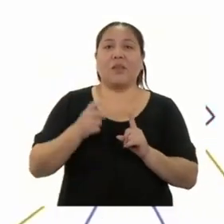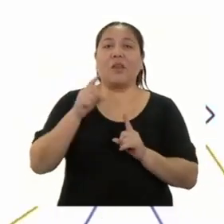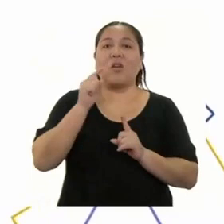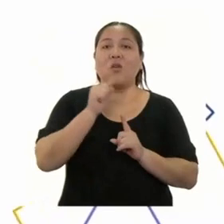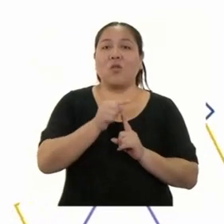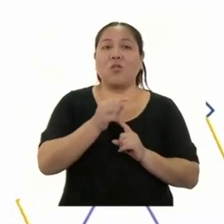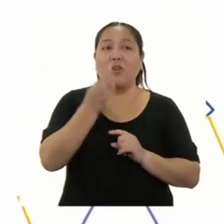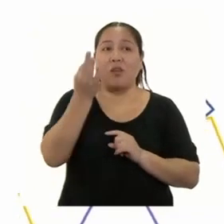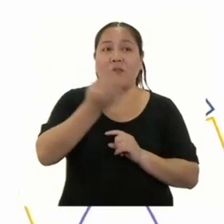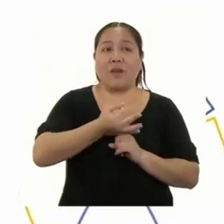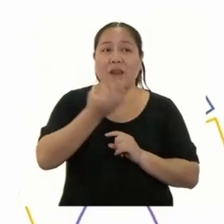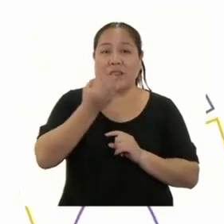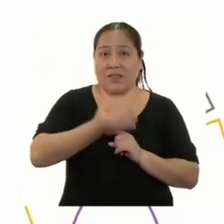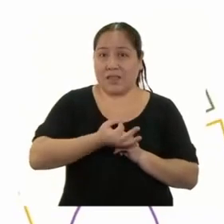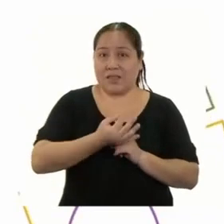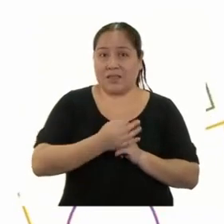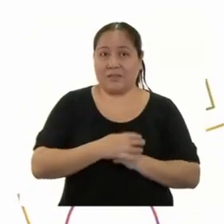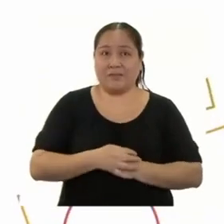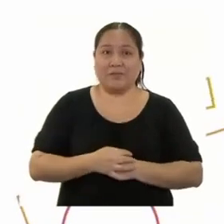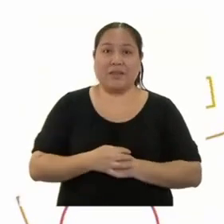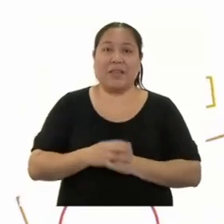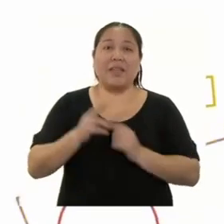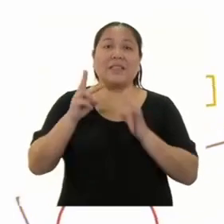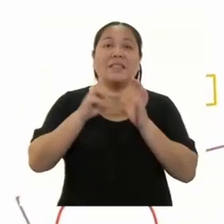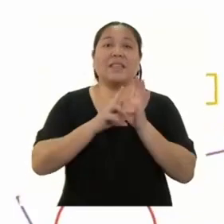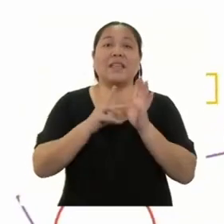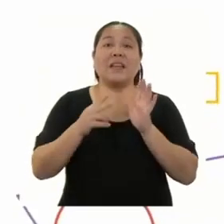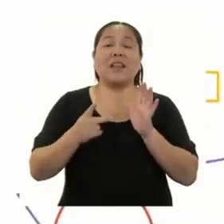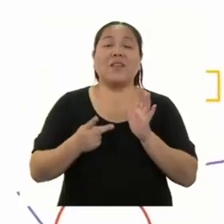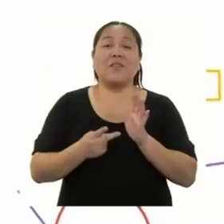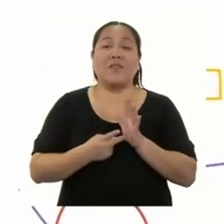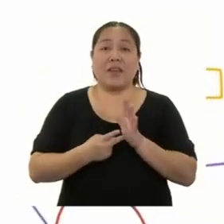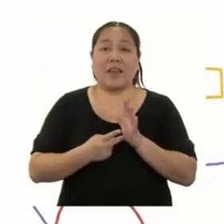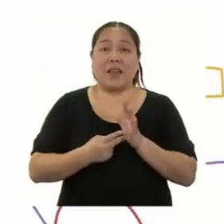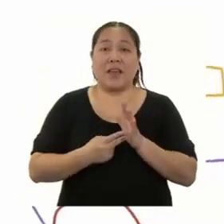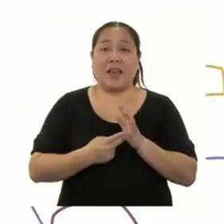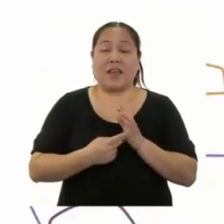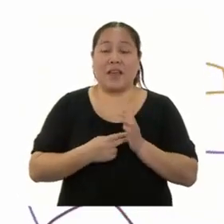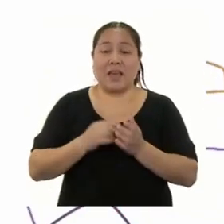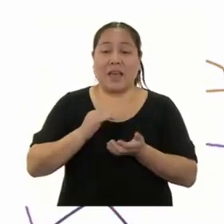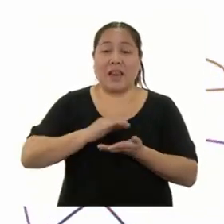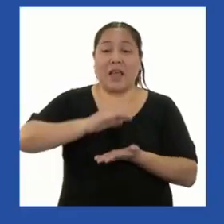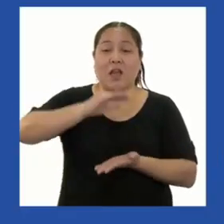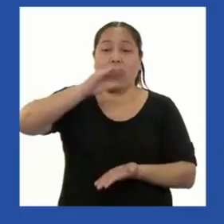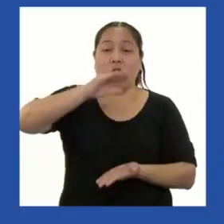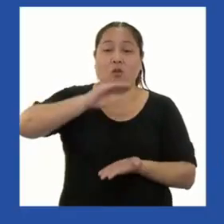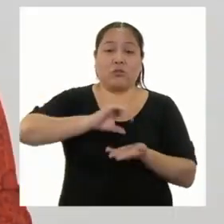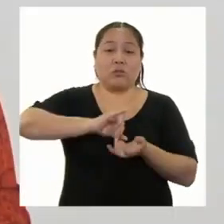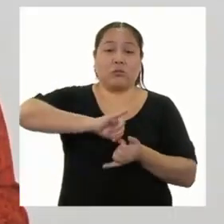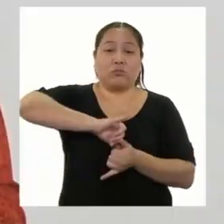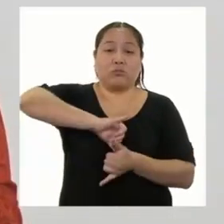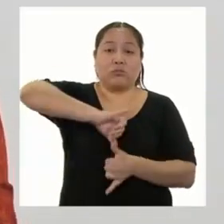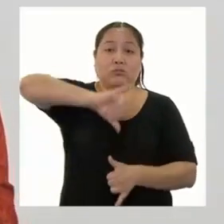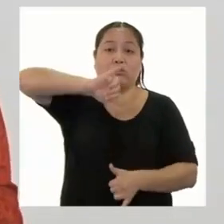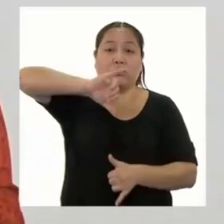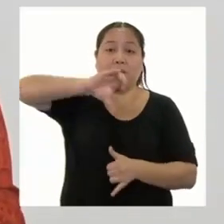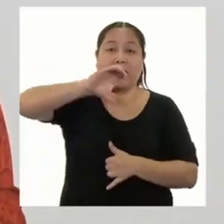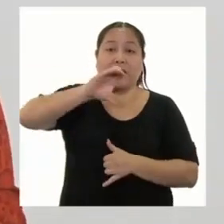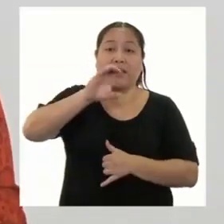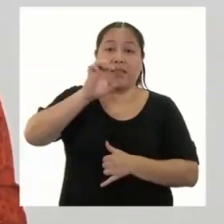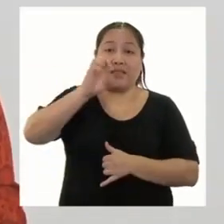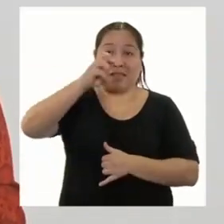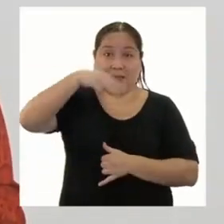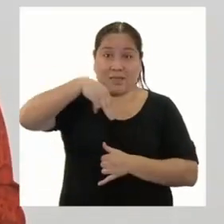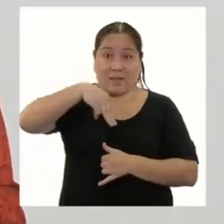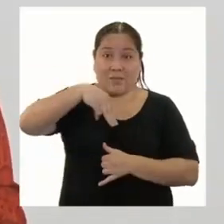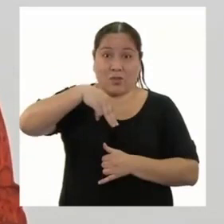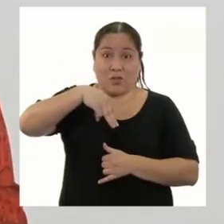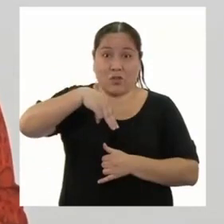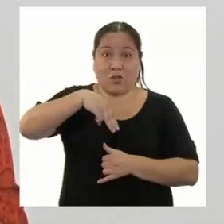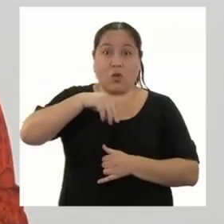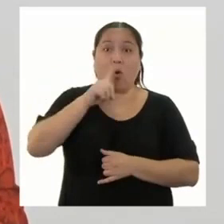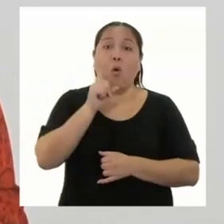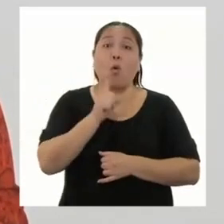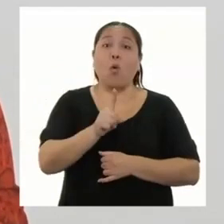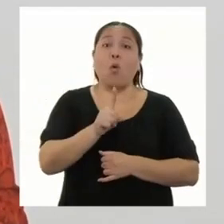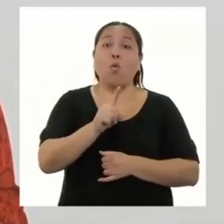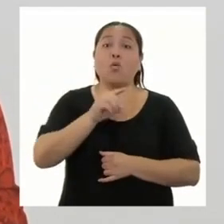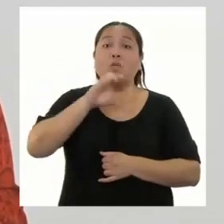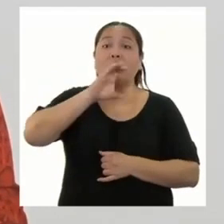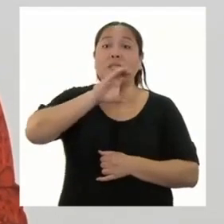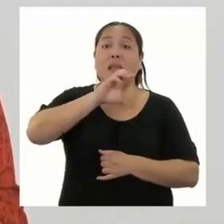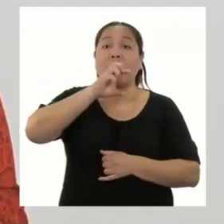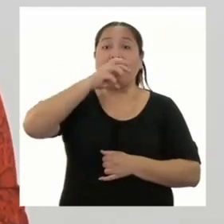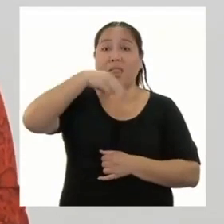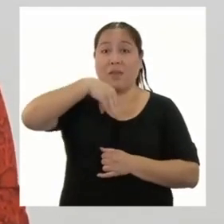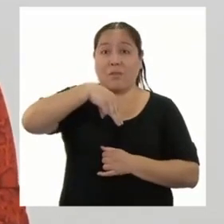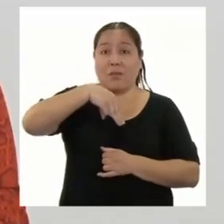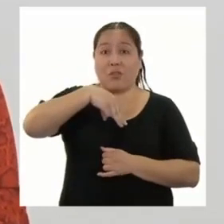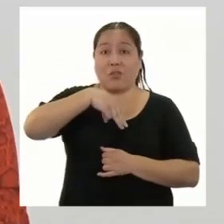real. Esto significa que en el caso que el objeto sea medido en centímetros, podemos decir 1 centímetro en el